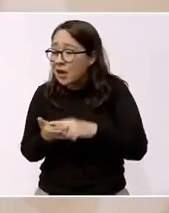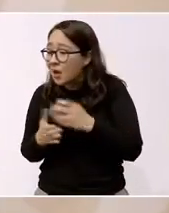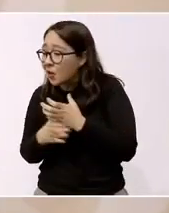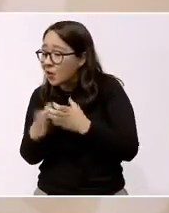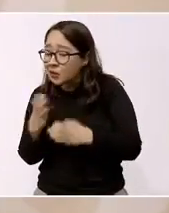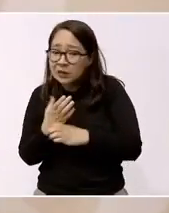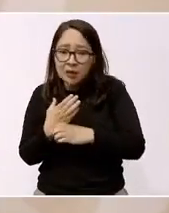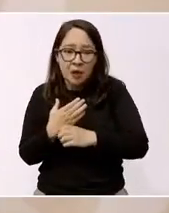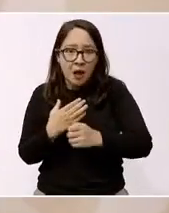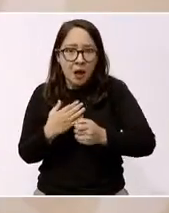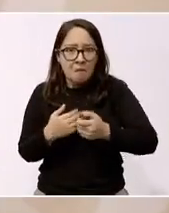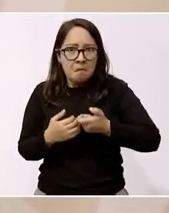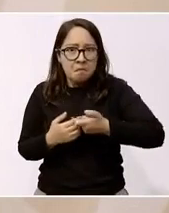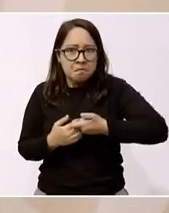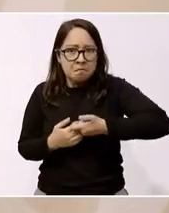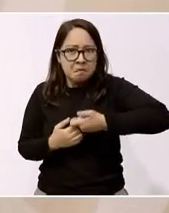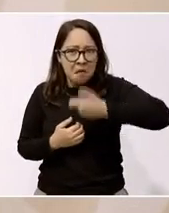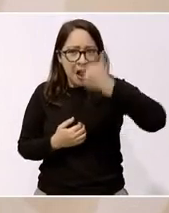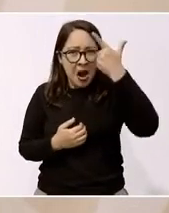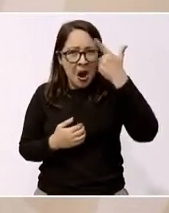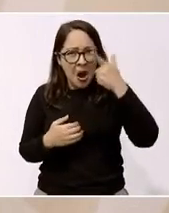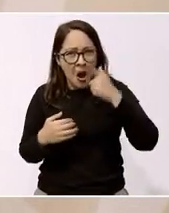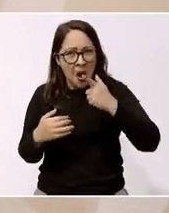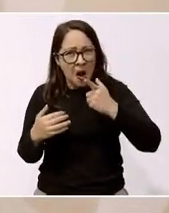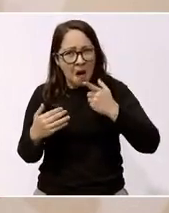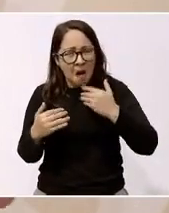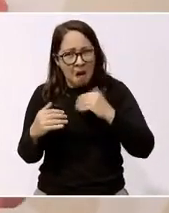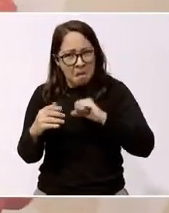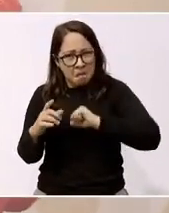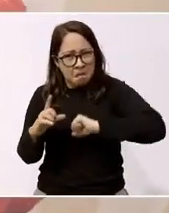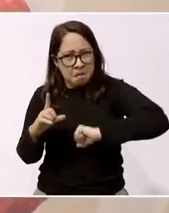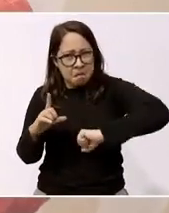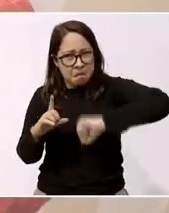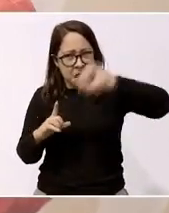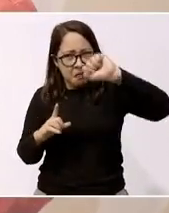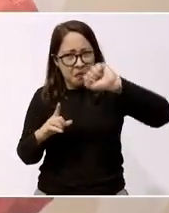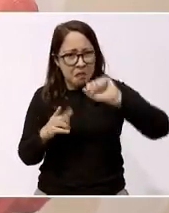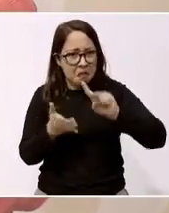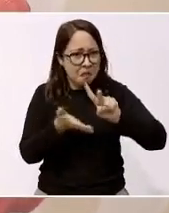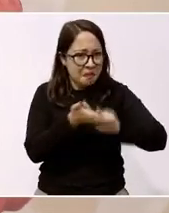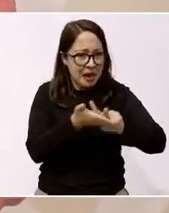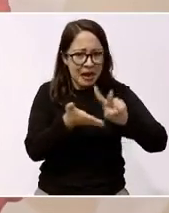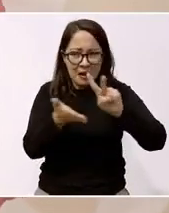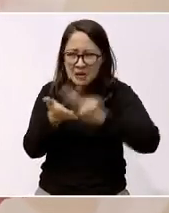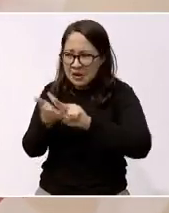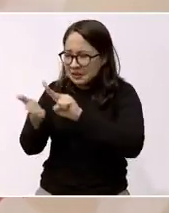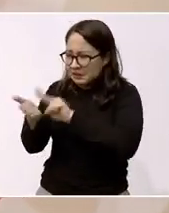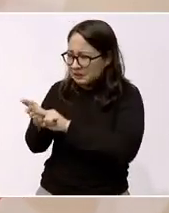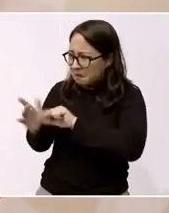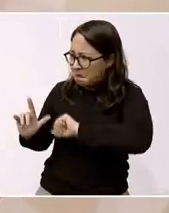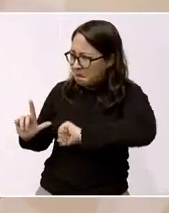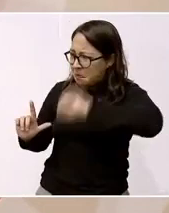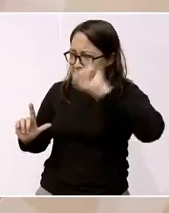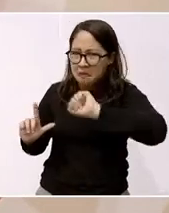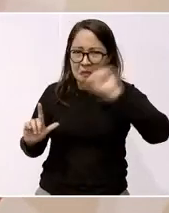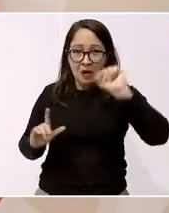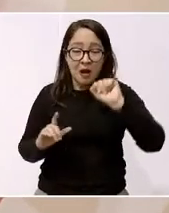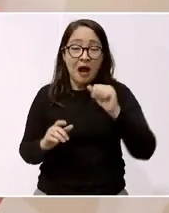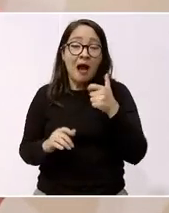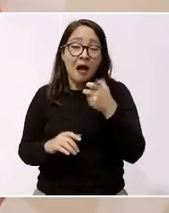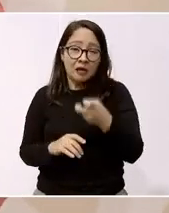que es el aumento de todos los precios, y es un asunto mundial